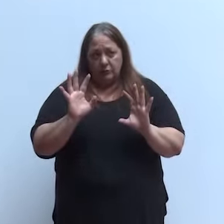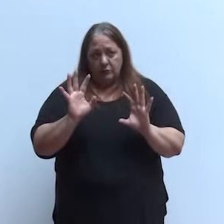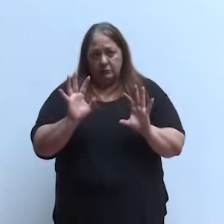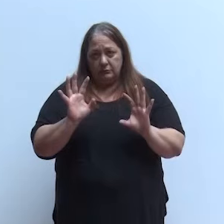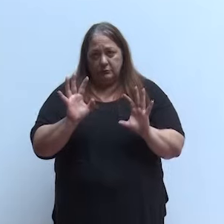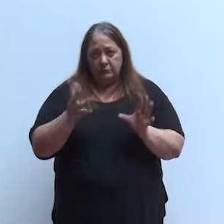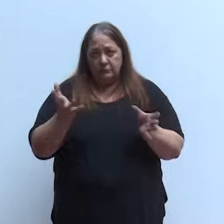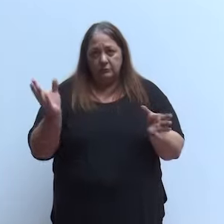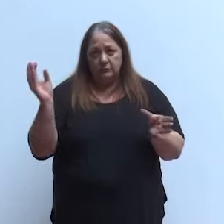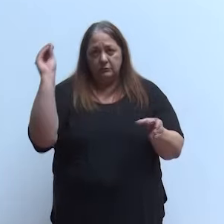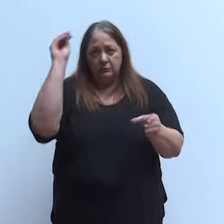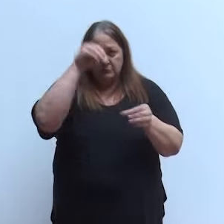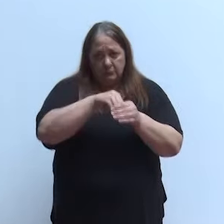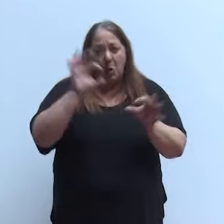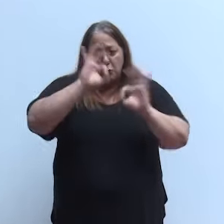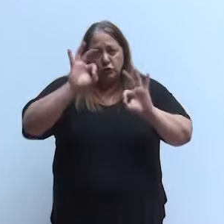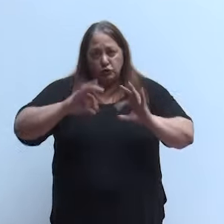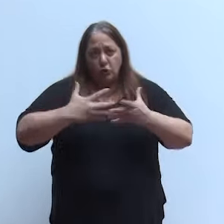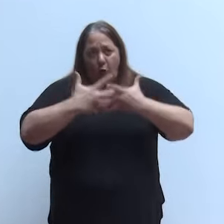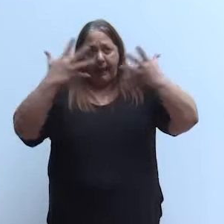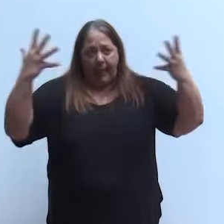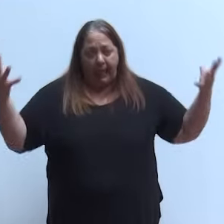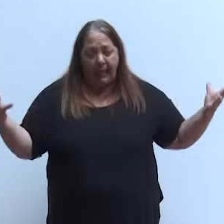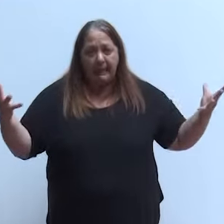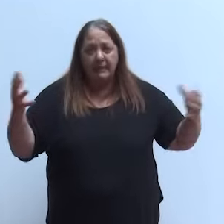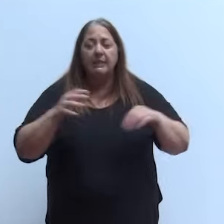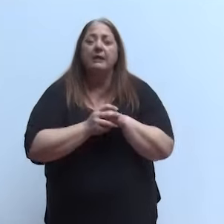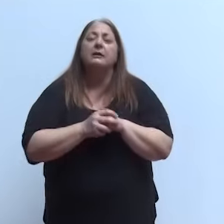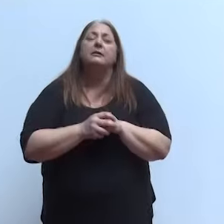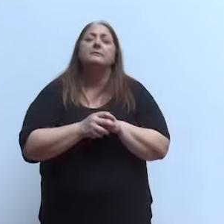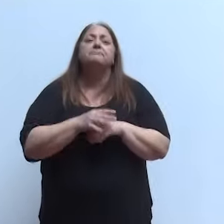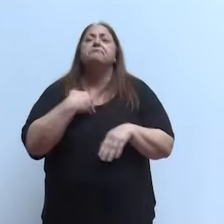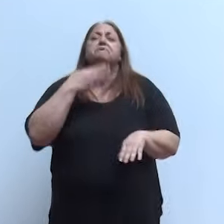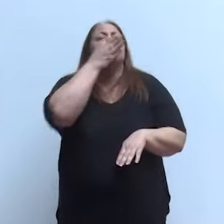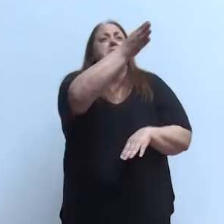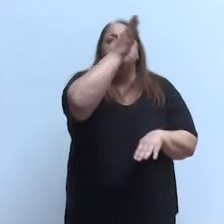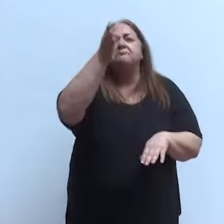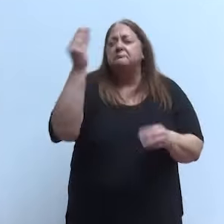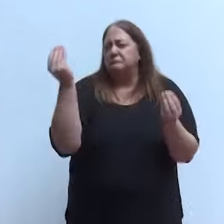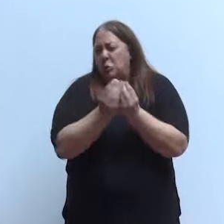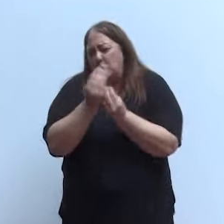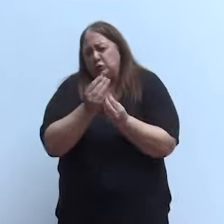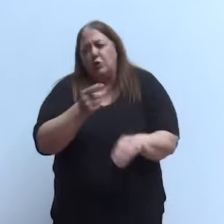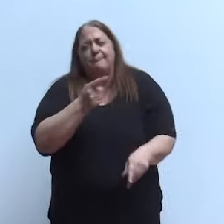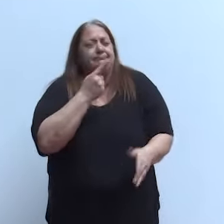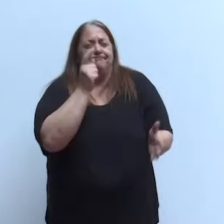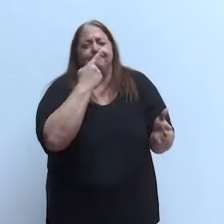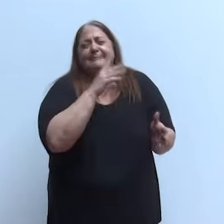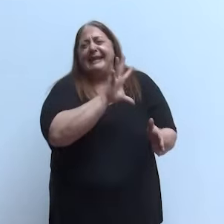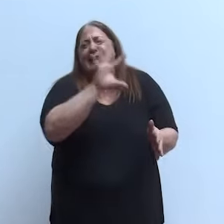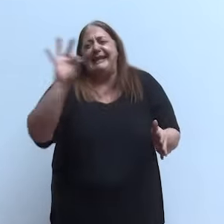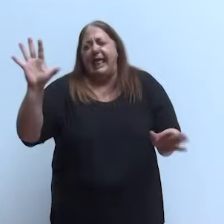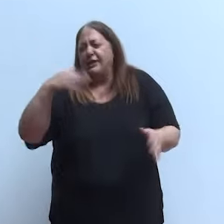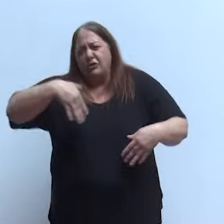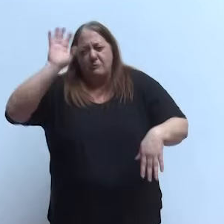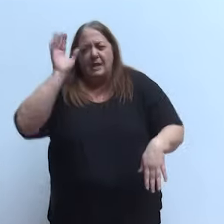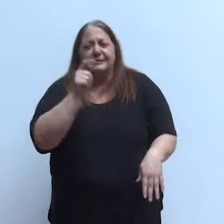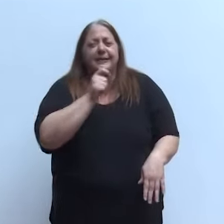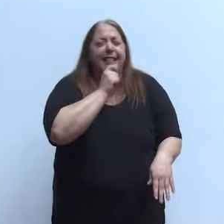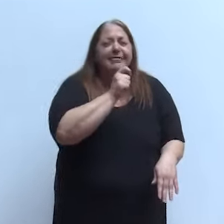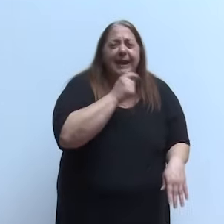fue armar un proyecto tan grande fue que pudimos hacer muchas entrevistas no hicimos como 500 entrevistas Y ahí aparece